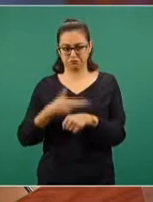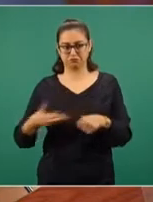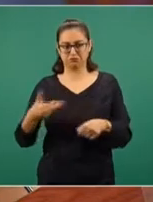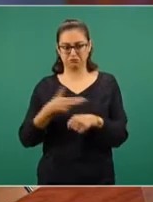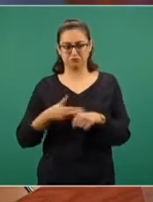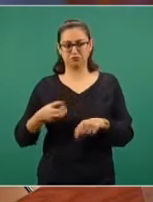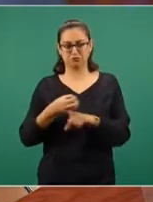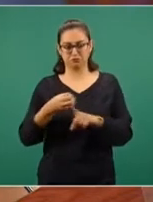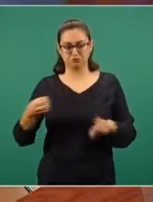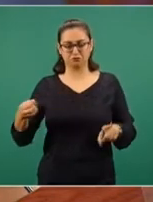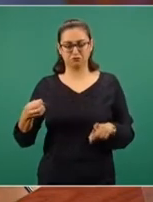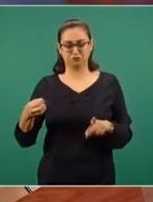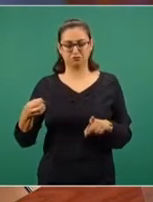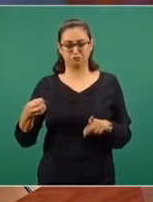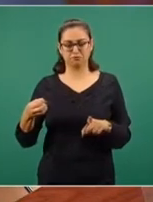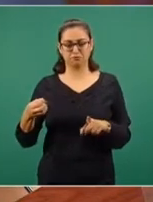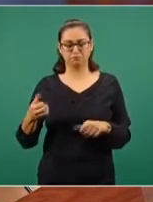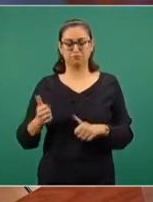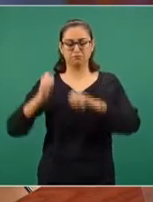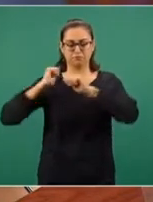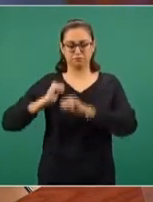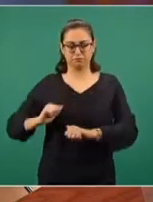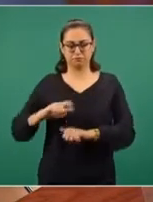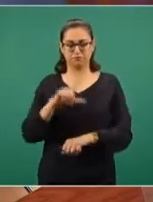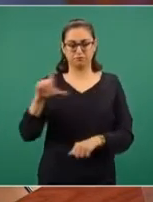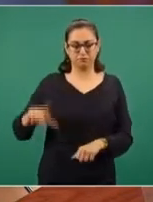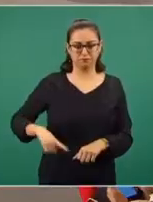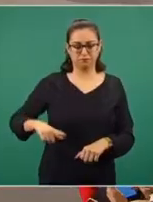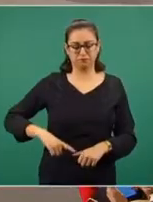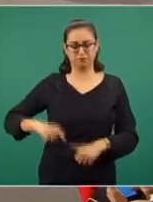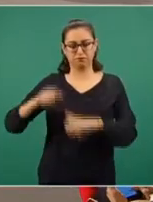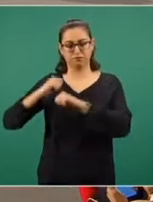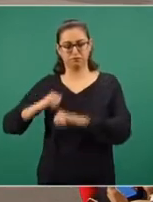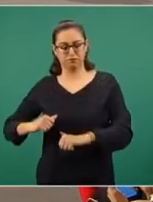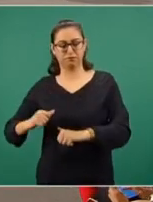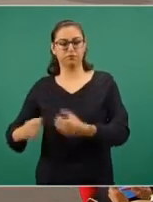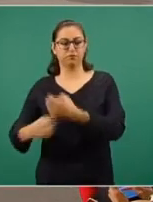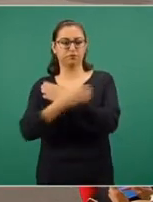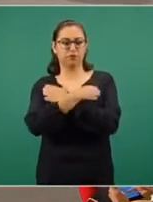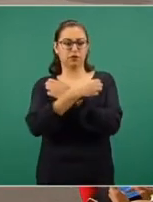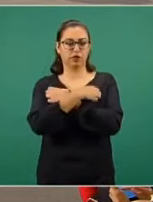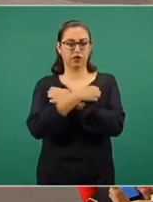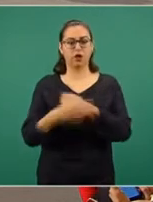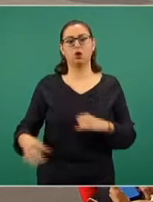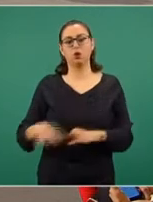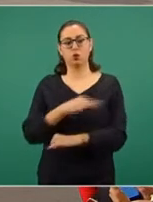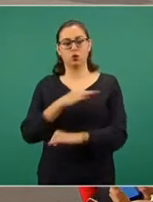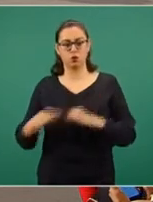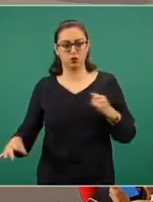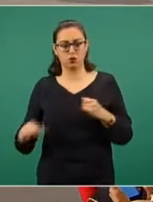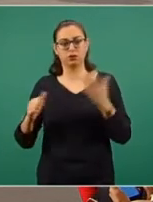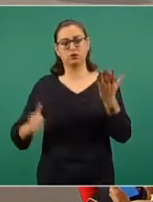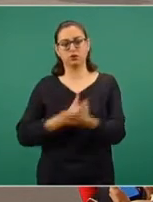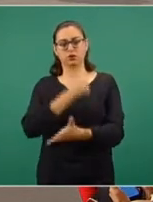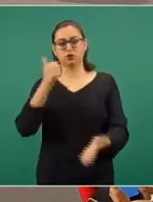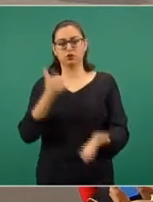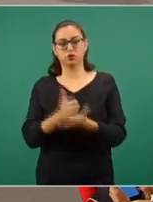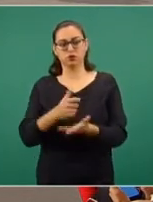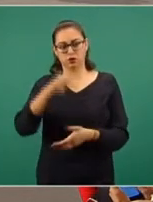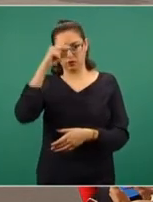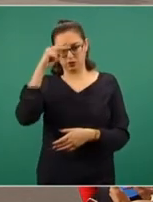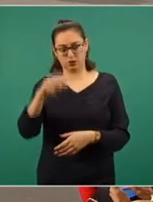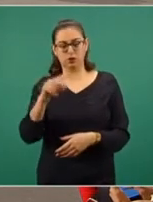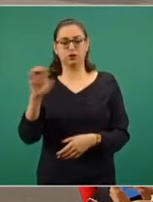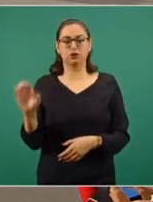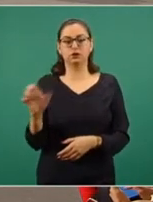autoridades tanto de gobierno como de educativas. Y por último tenemos a lo que es la Ciudad de México